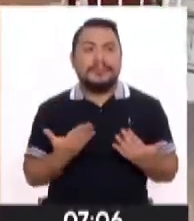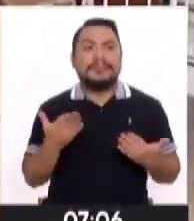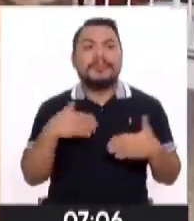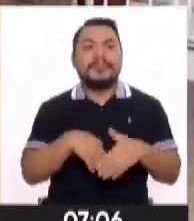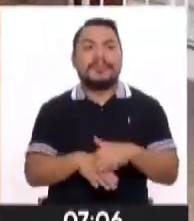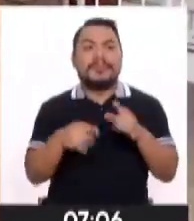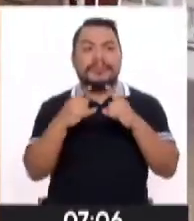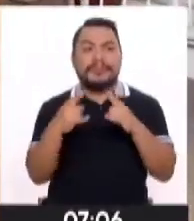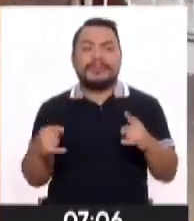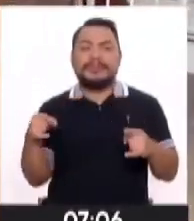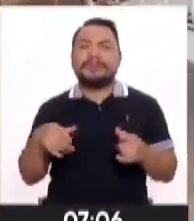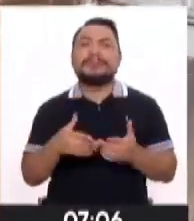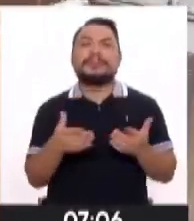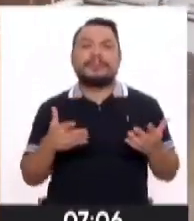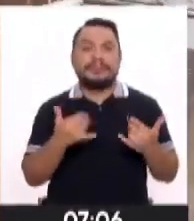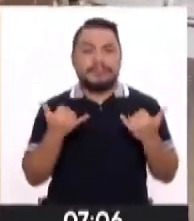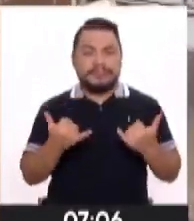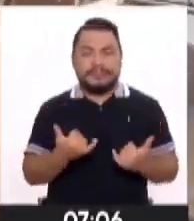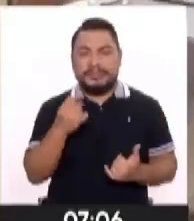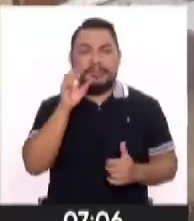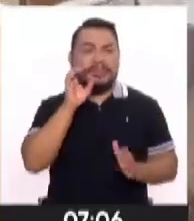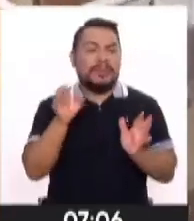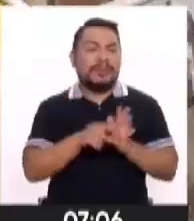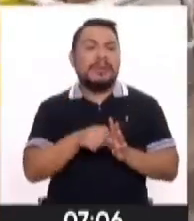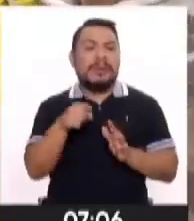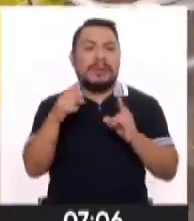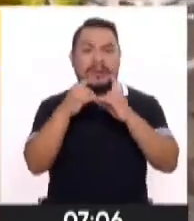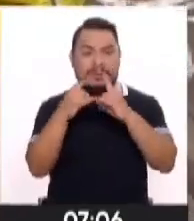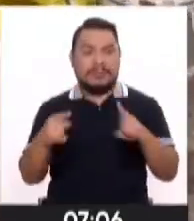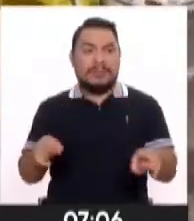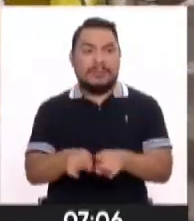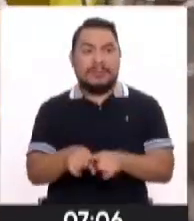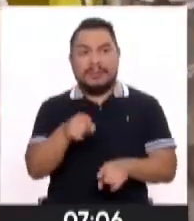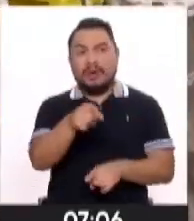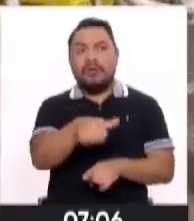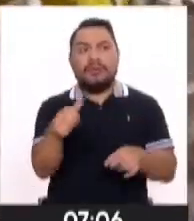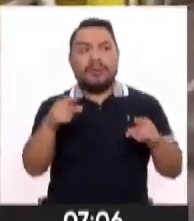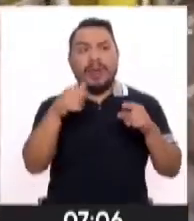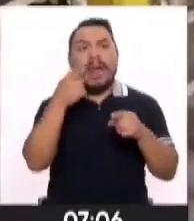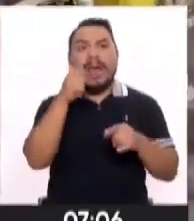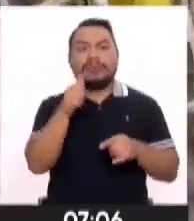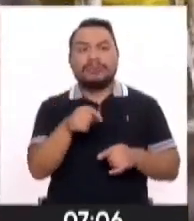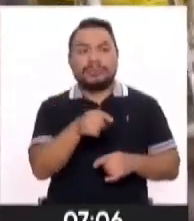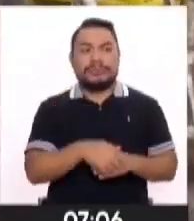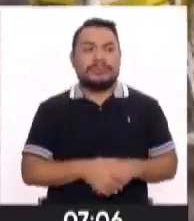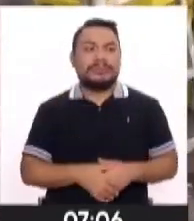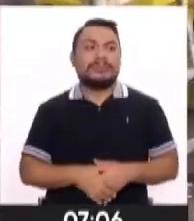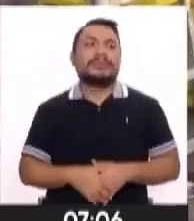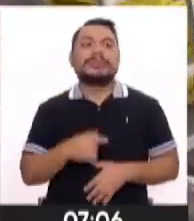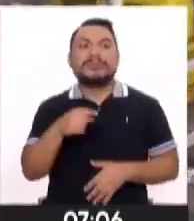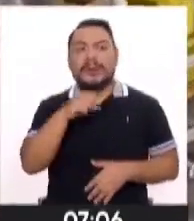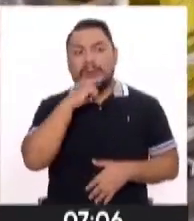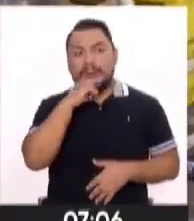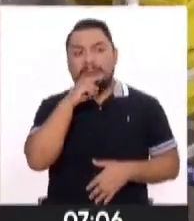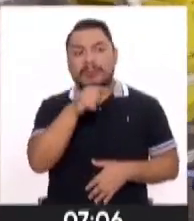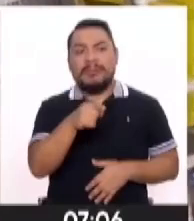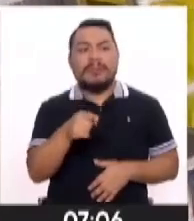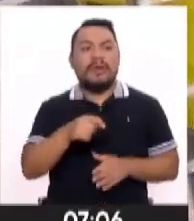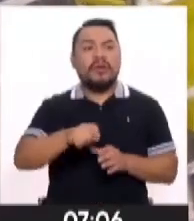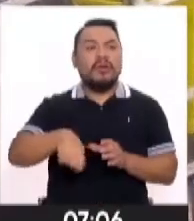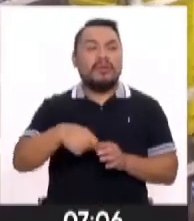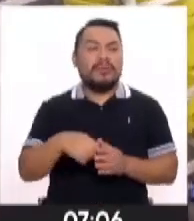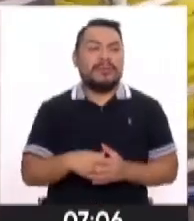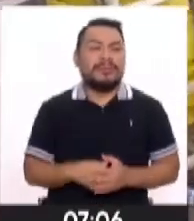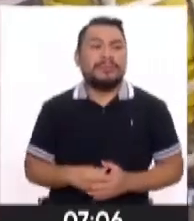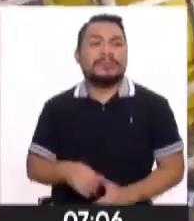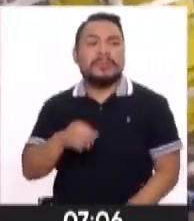se encuentran acá. Vamos acá a ver, por ejemplo, una carpa también, los enseres. Incluso acá la señora cocina acá. Mira, vemos acá, por